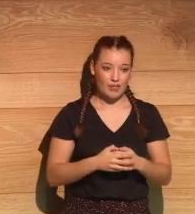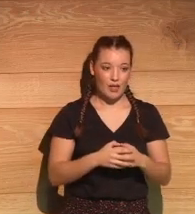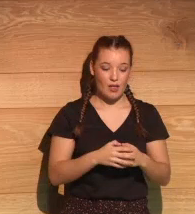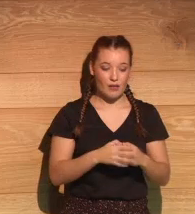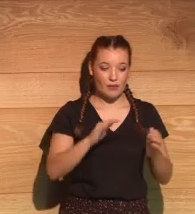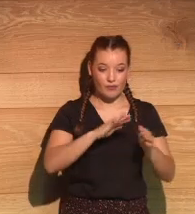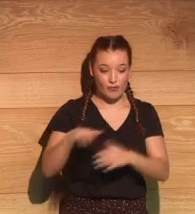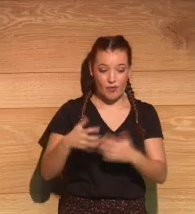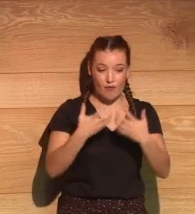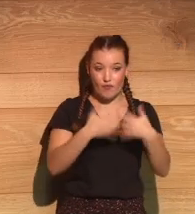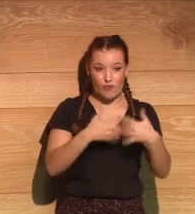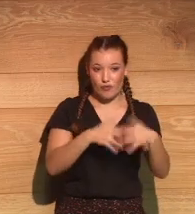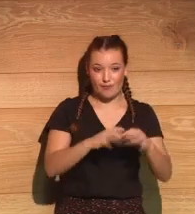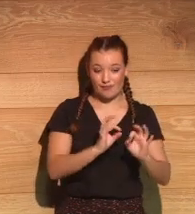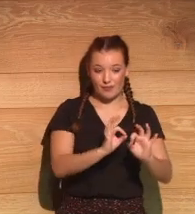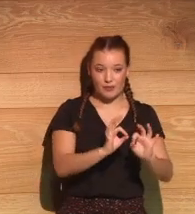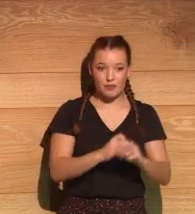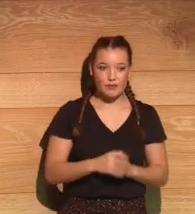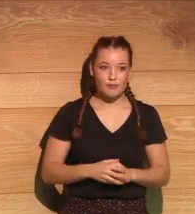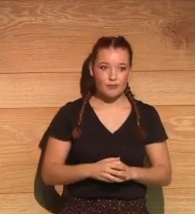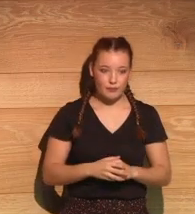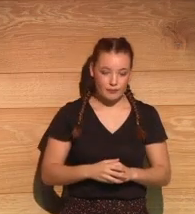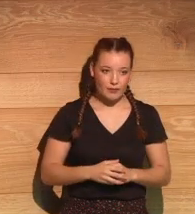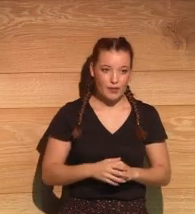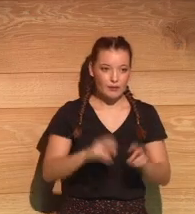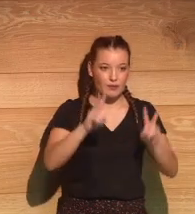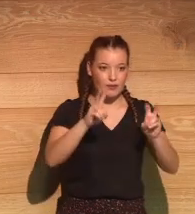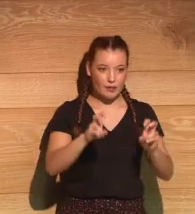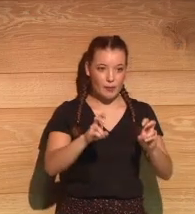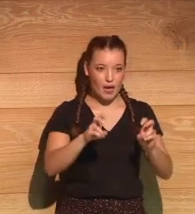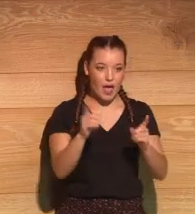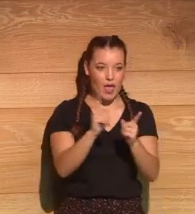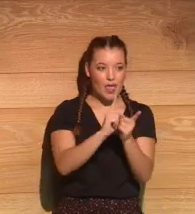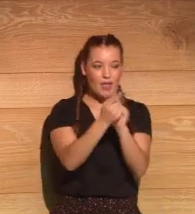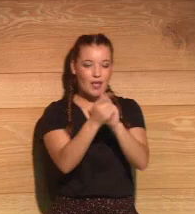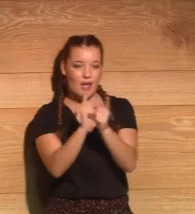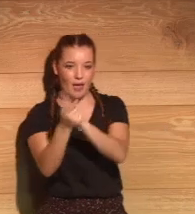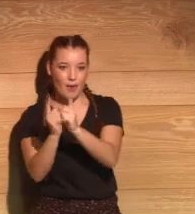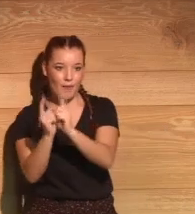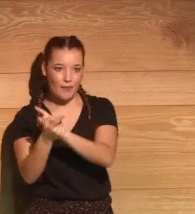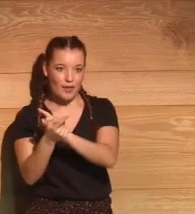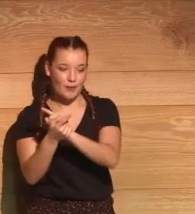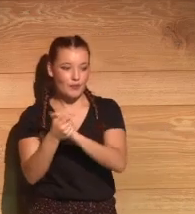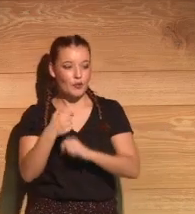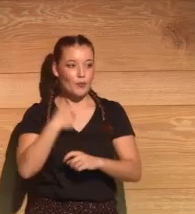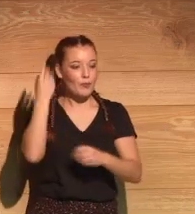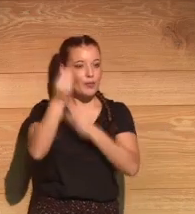¿no? Lo otro, lo de los tránsfugas, yo creo que más que nada es que los medios van